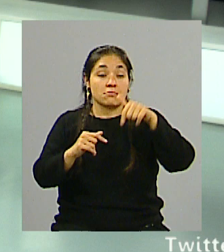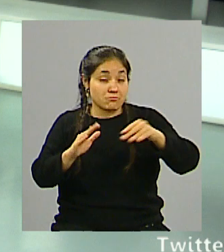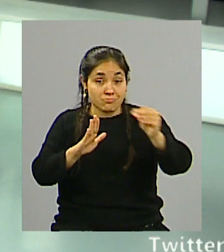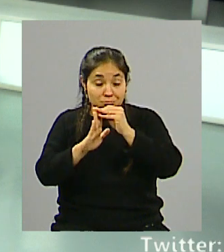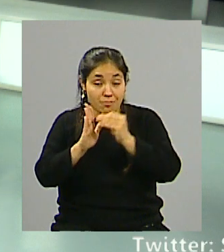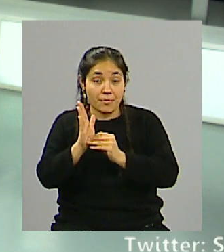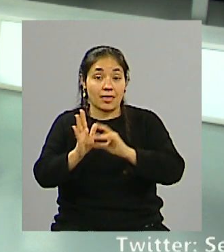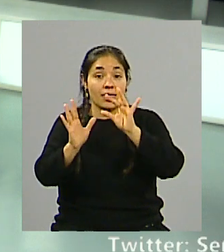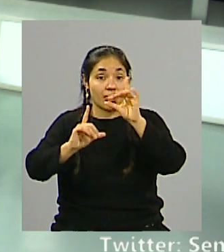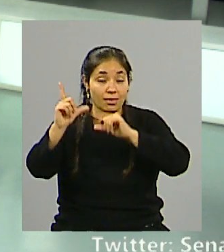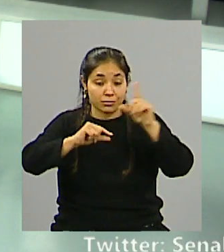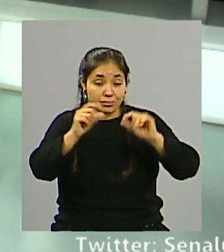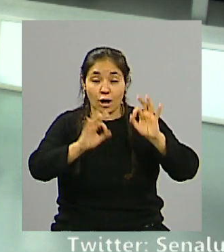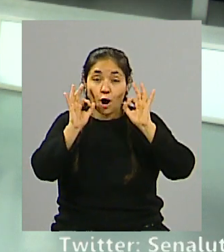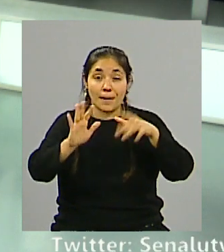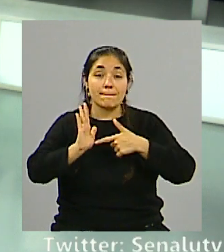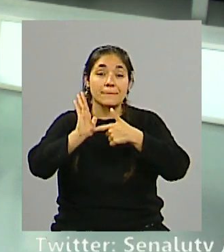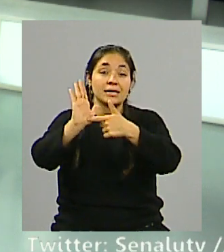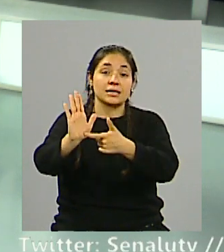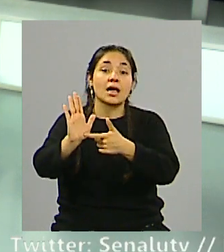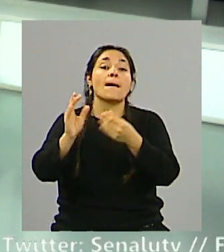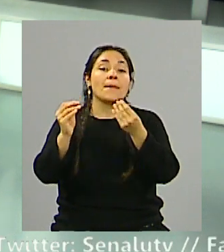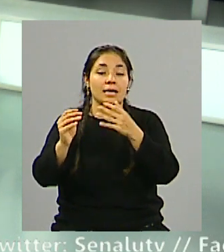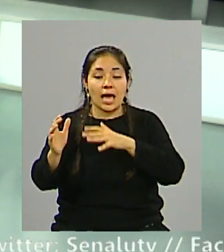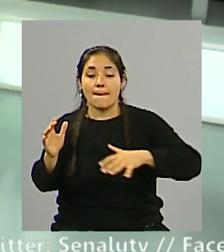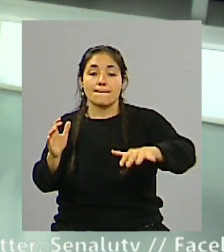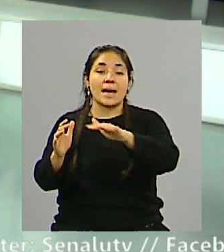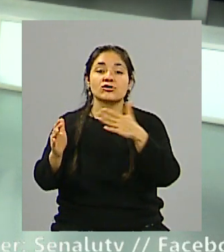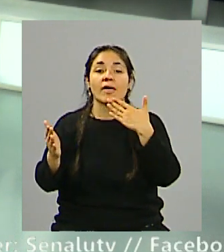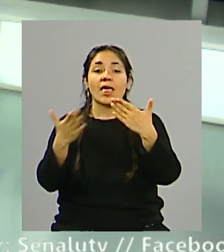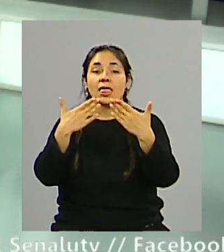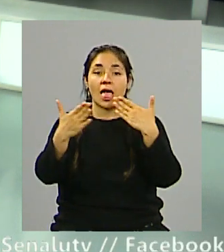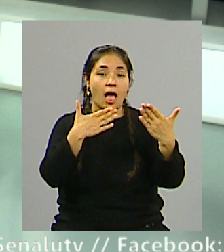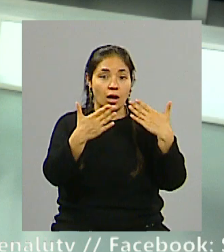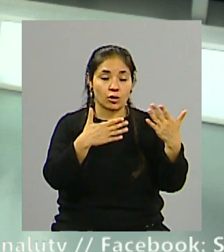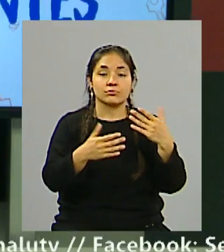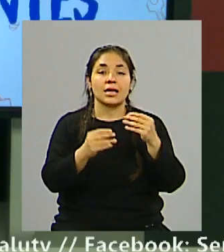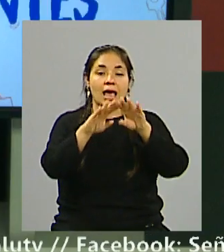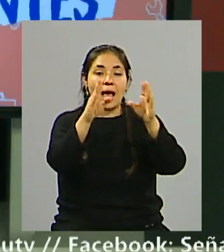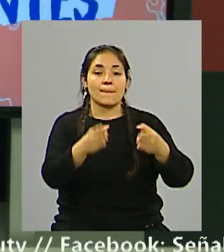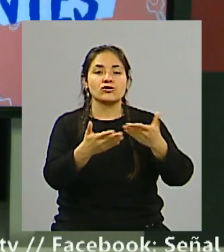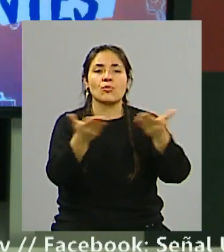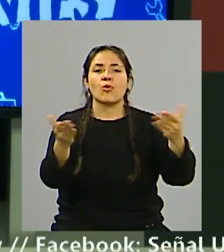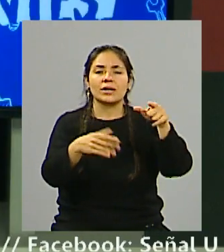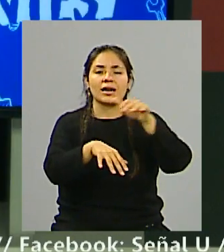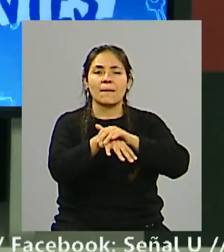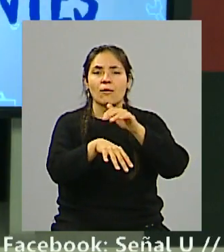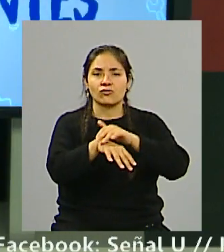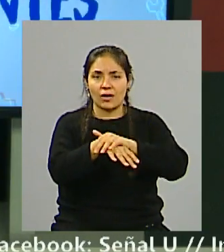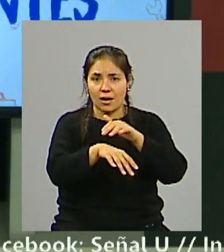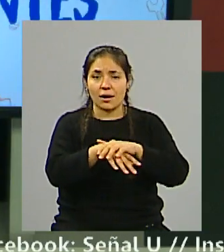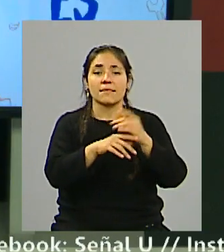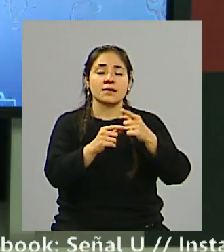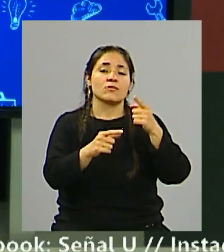sí, presentarlo y generar algún tipo de espacio de diálogo con los espacios públicos, los que tienen a cargo la implementación de las